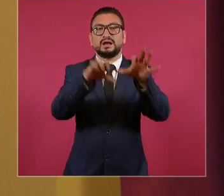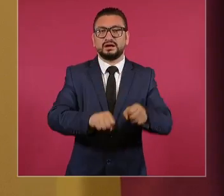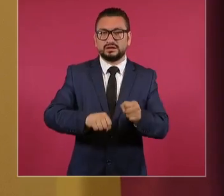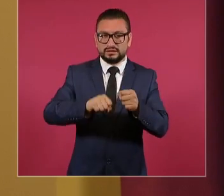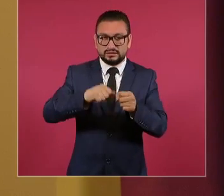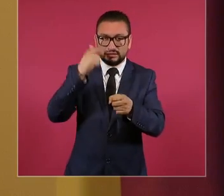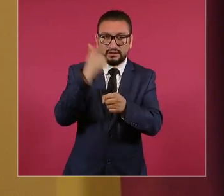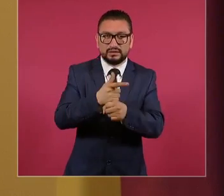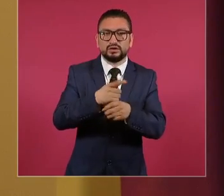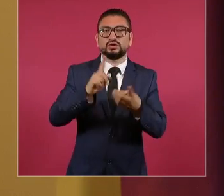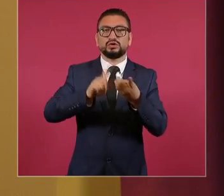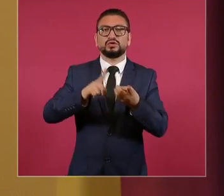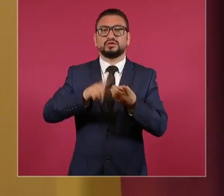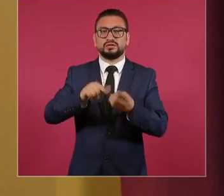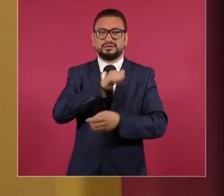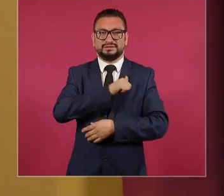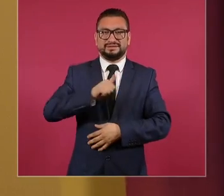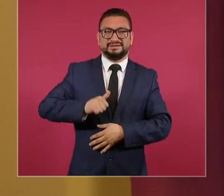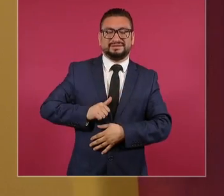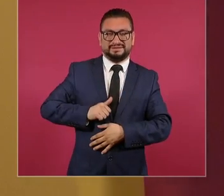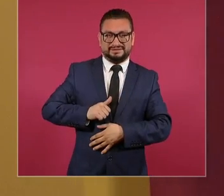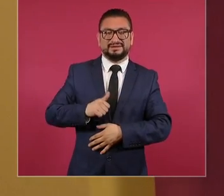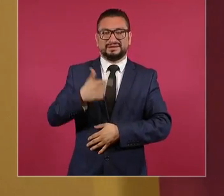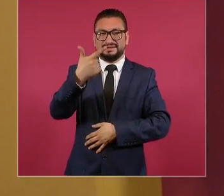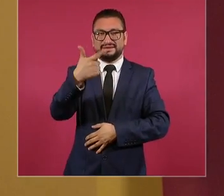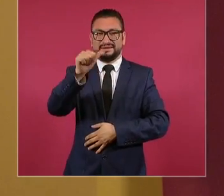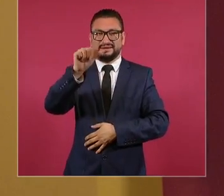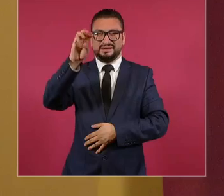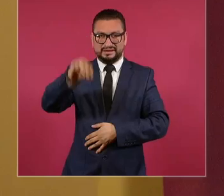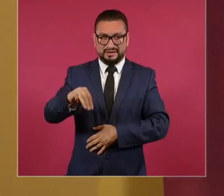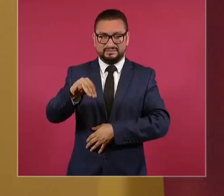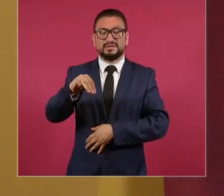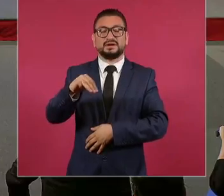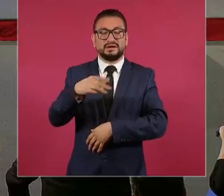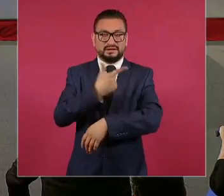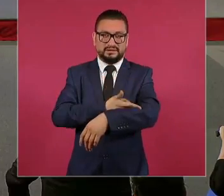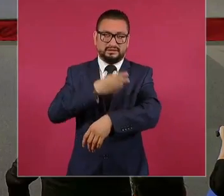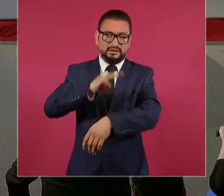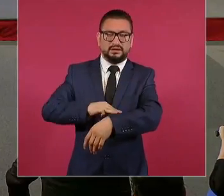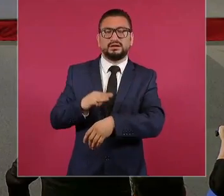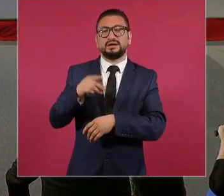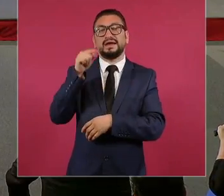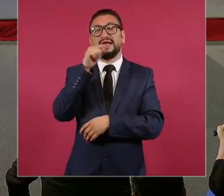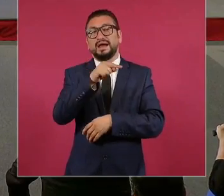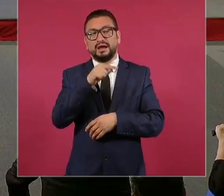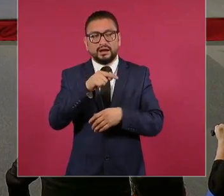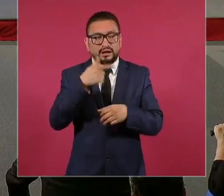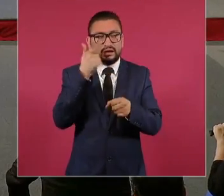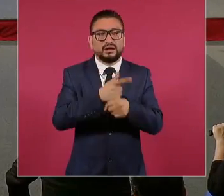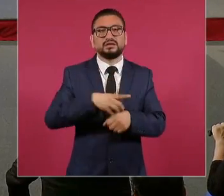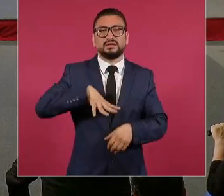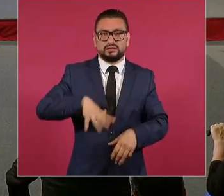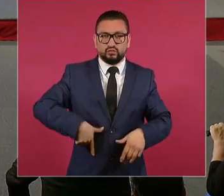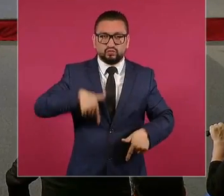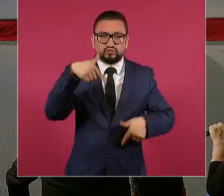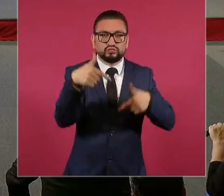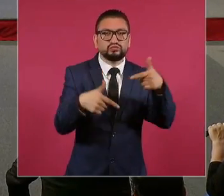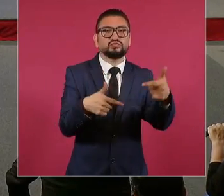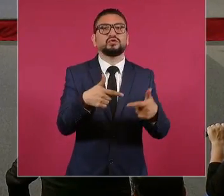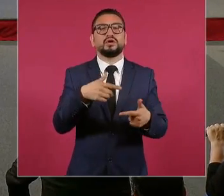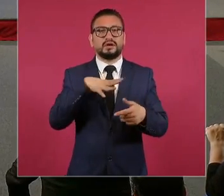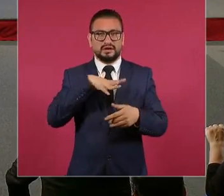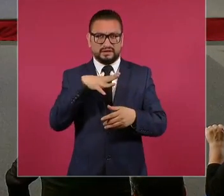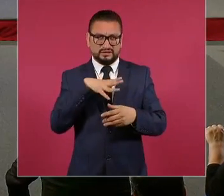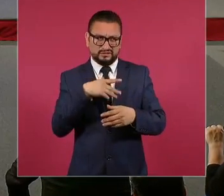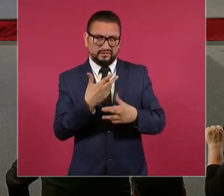Alcaldía Gustavo Amadero. Ellos fueron acusados por portación de armas y por recursos